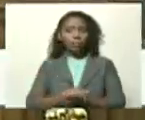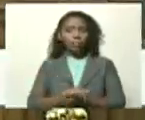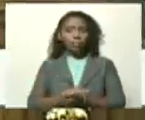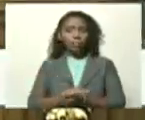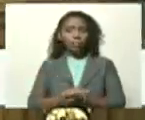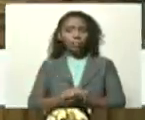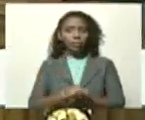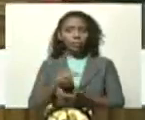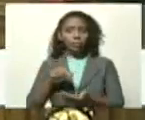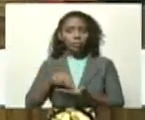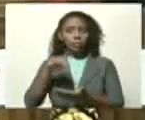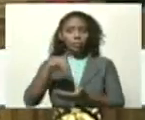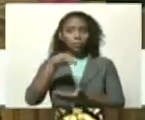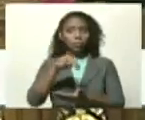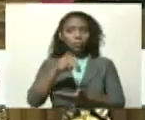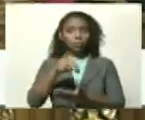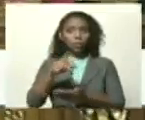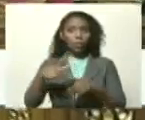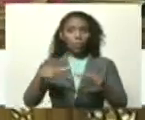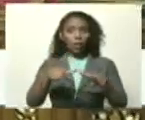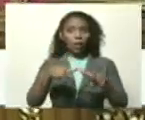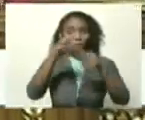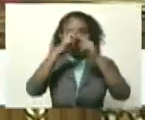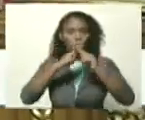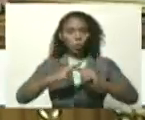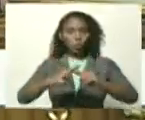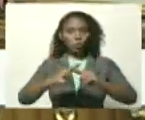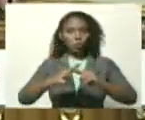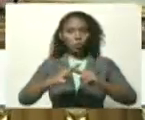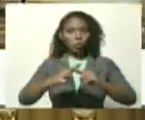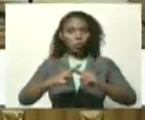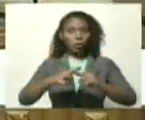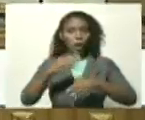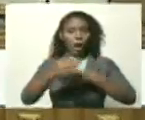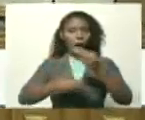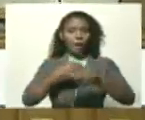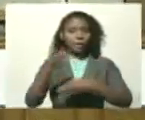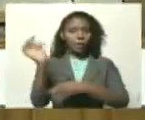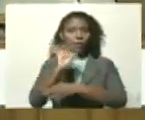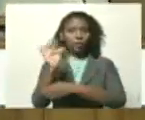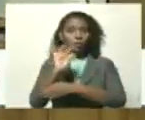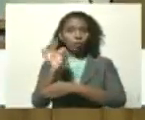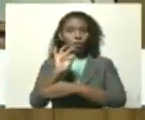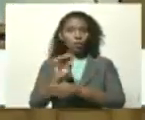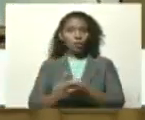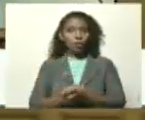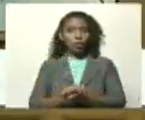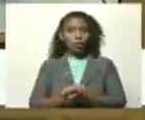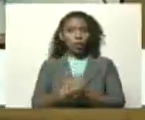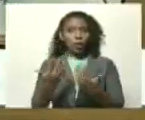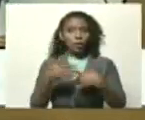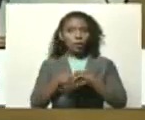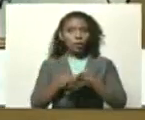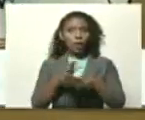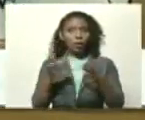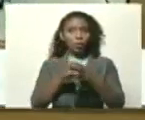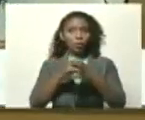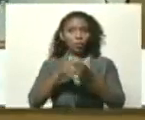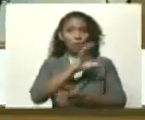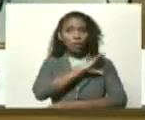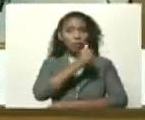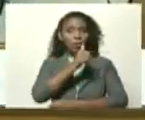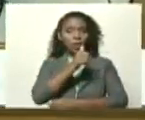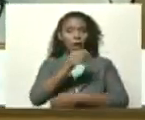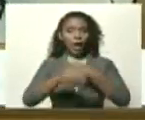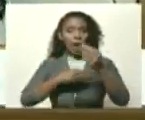sube al sitio de honor donde realizan sus funciones los integrantes de la Junta Directiva y